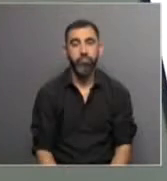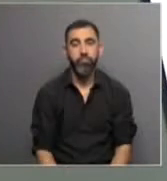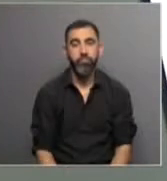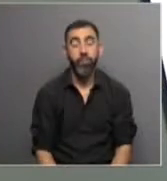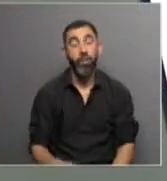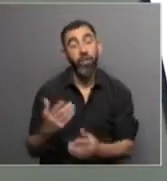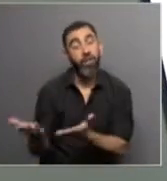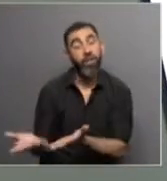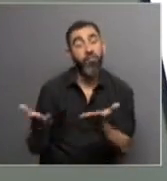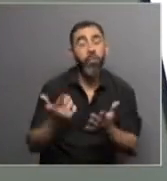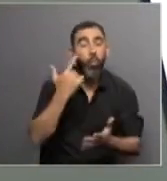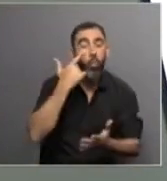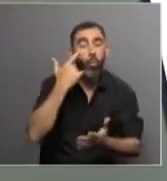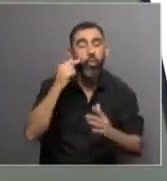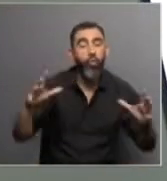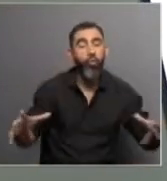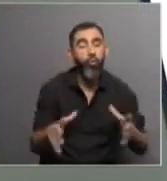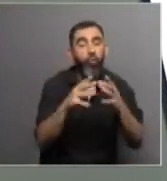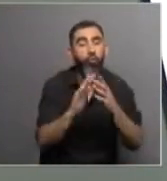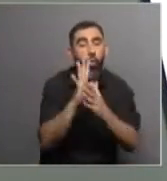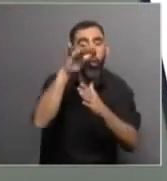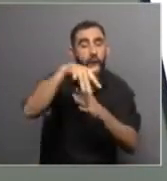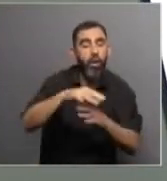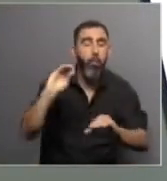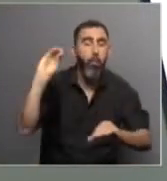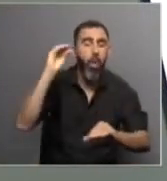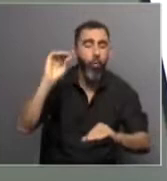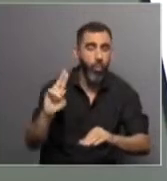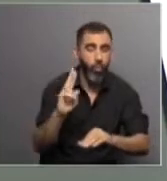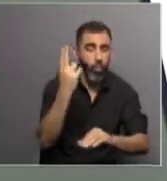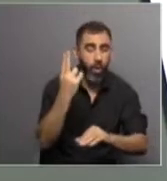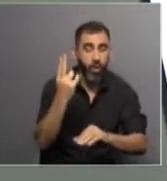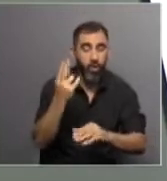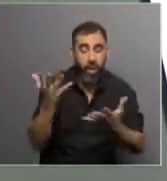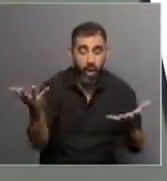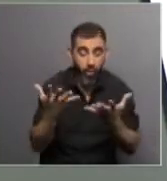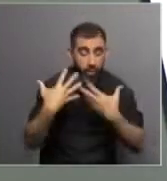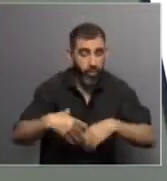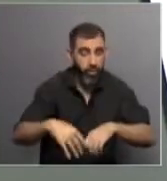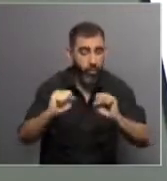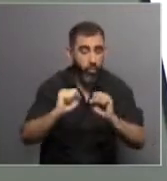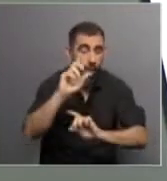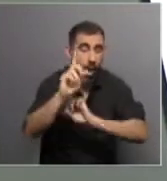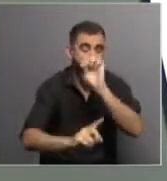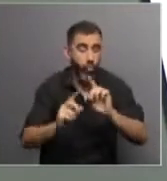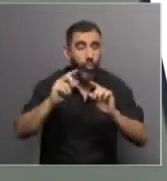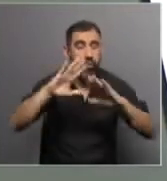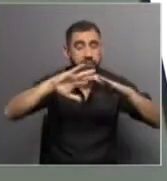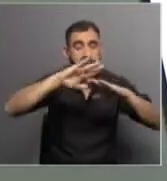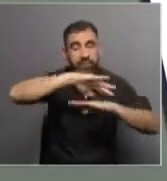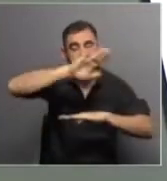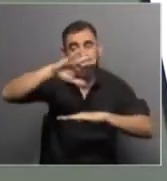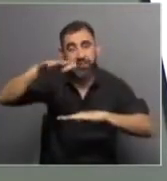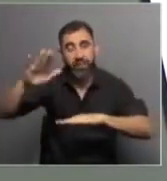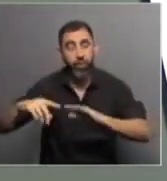Los invitamos a conocer los volcanes más jóvenes de Uruguay. Recientemente identificados como tales, algunos cerros del este